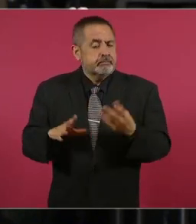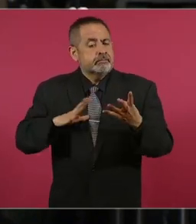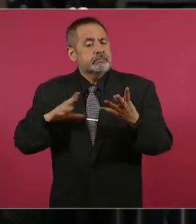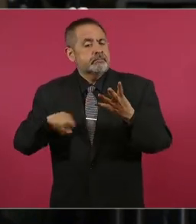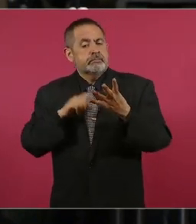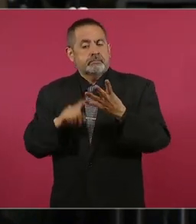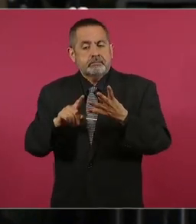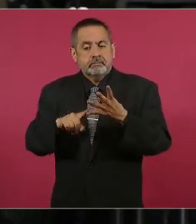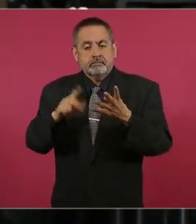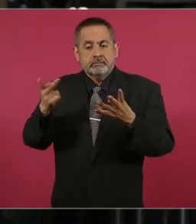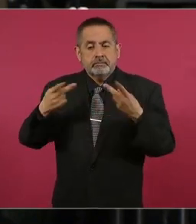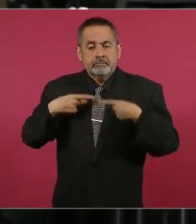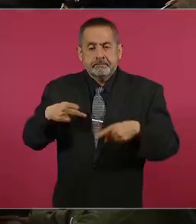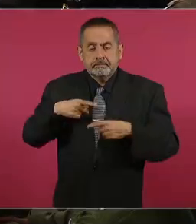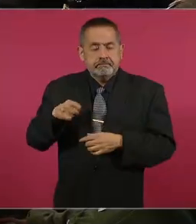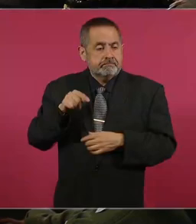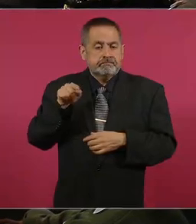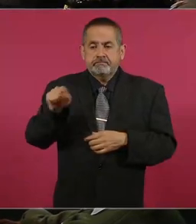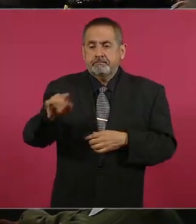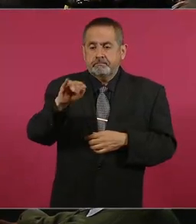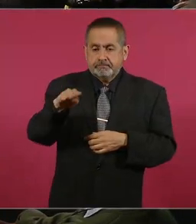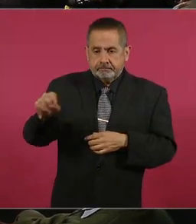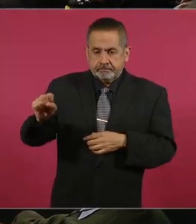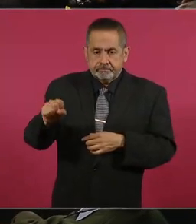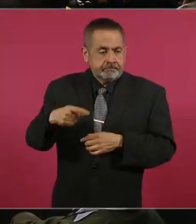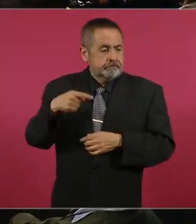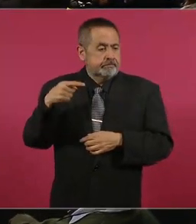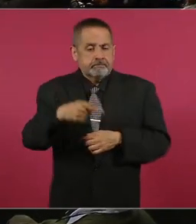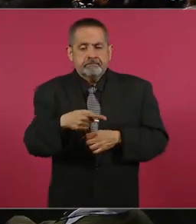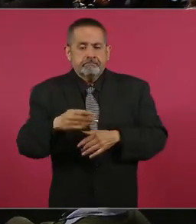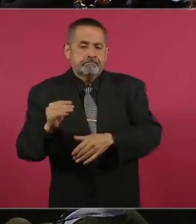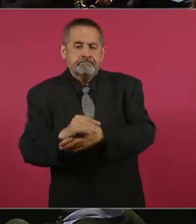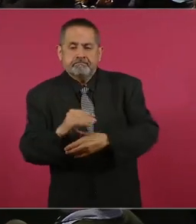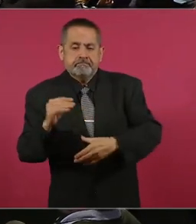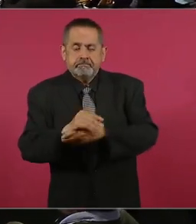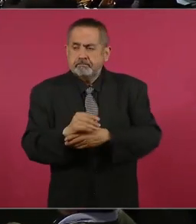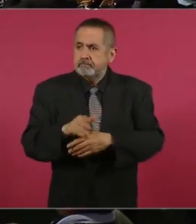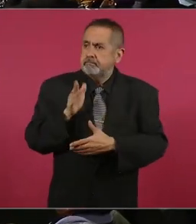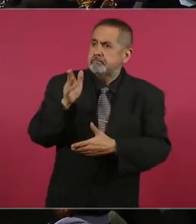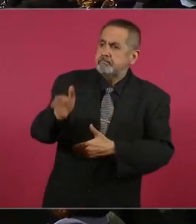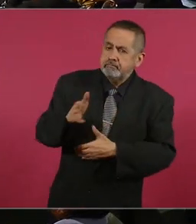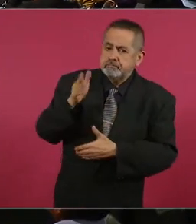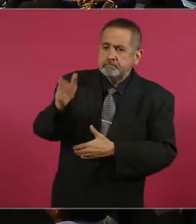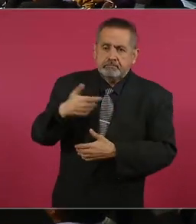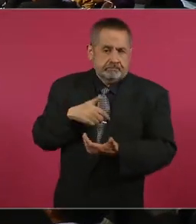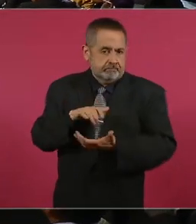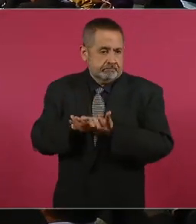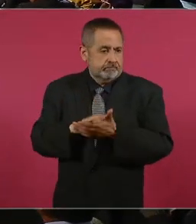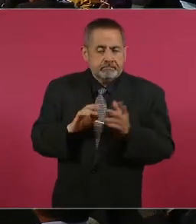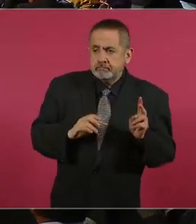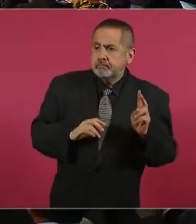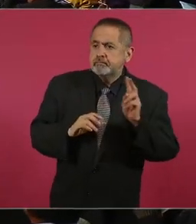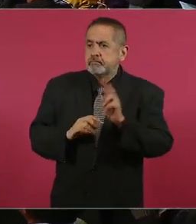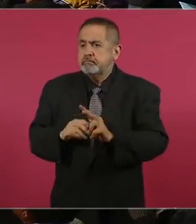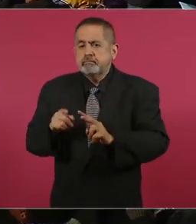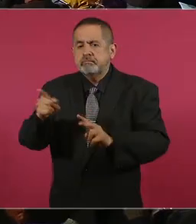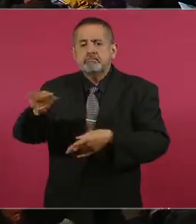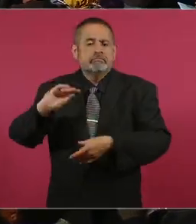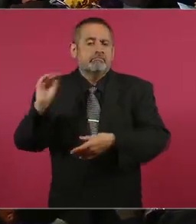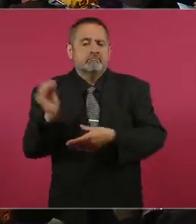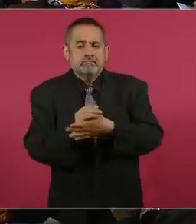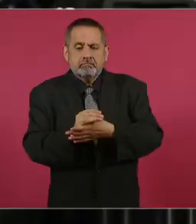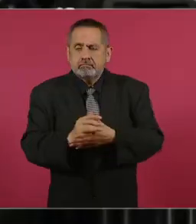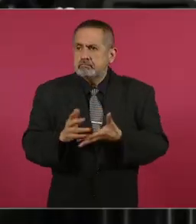trae lo de un tema de negligencia en el IMSS sobre pues un problema con su esposa que ha quedado